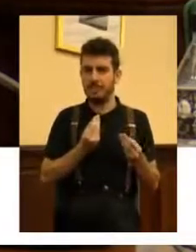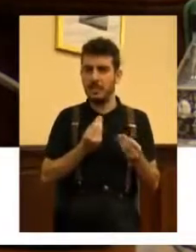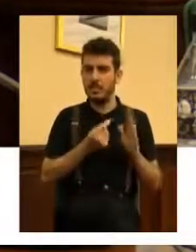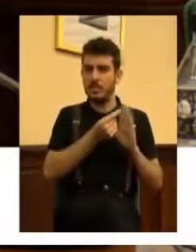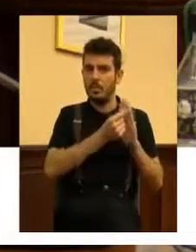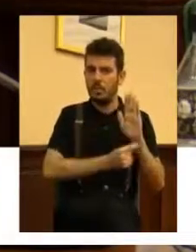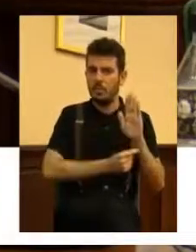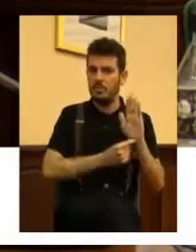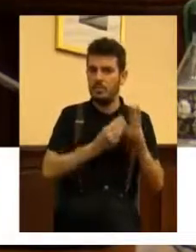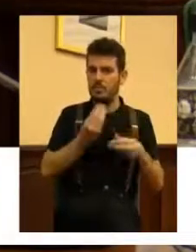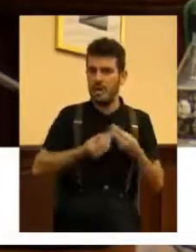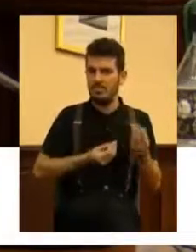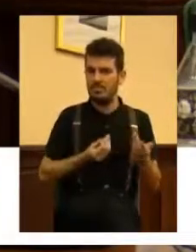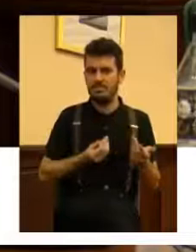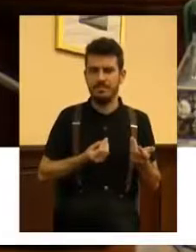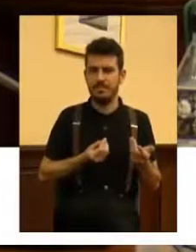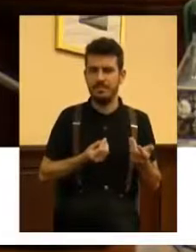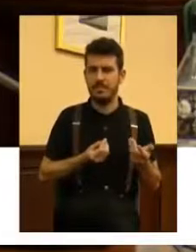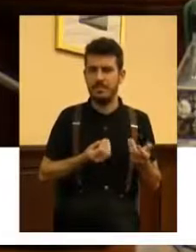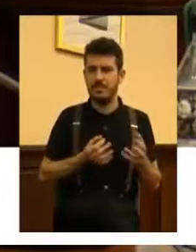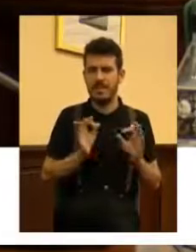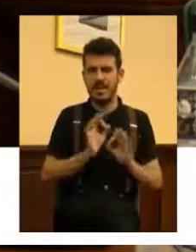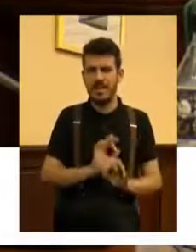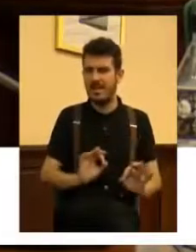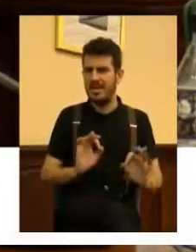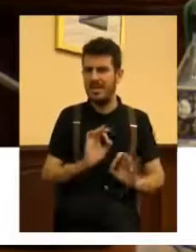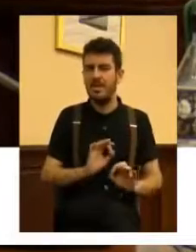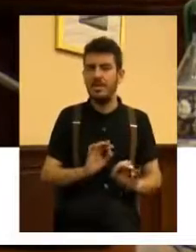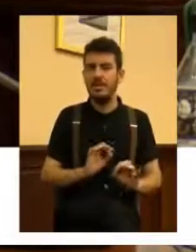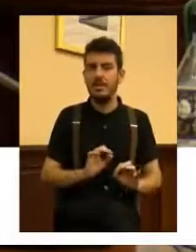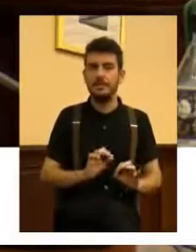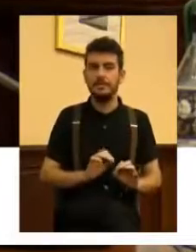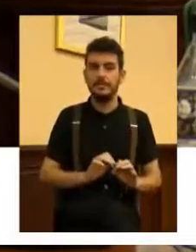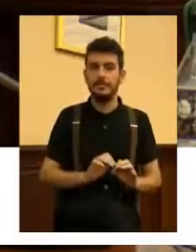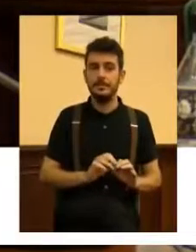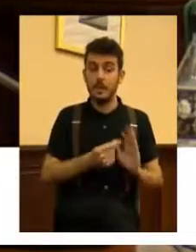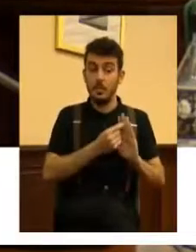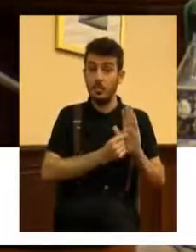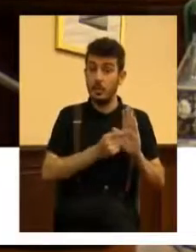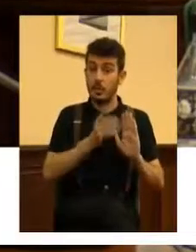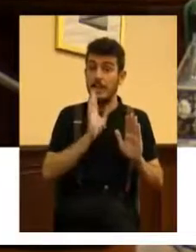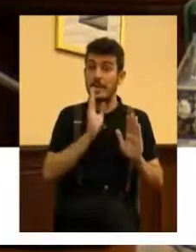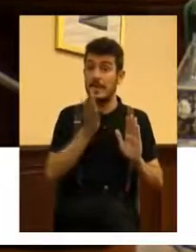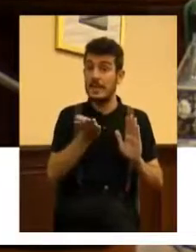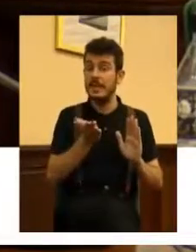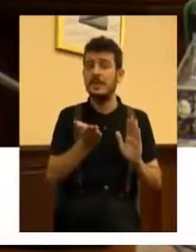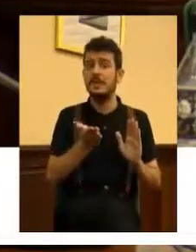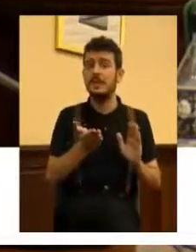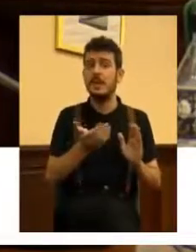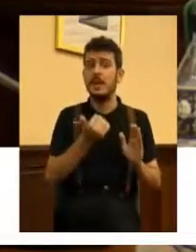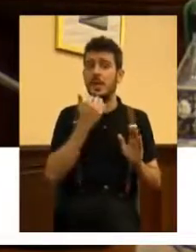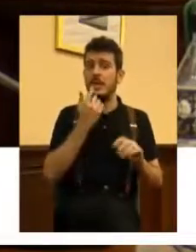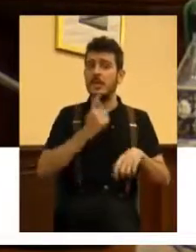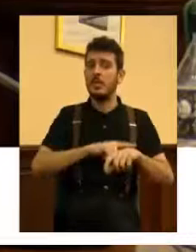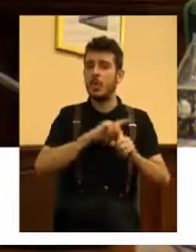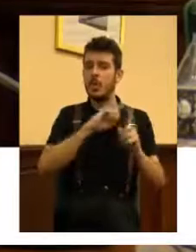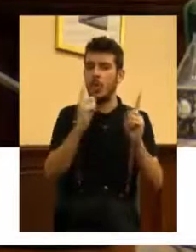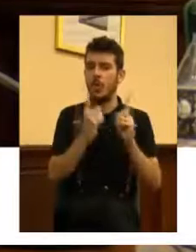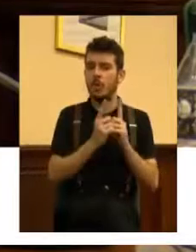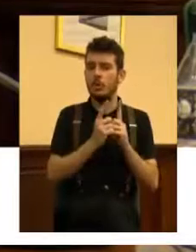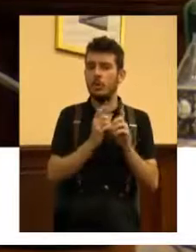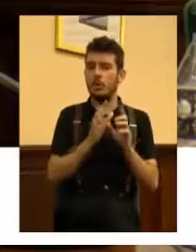acuerdo. No hay nada que sujete, aparte de ese punto, a un tiempo corto